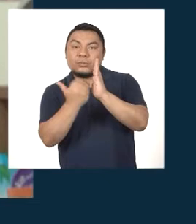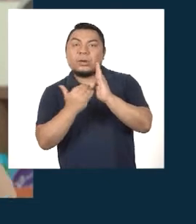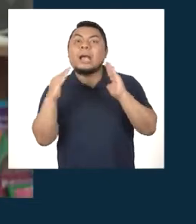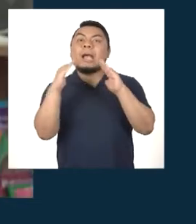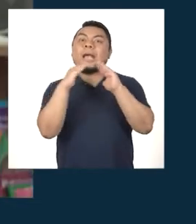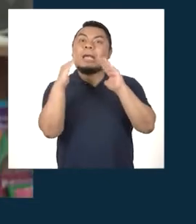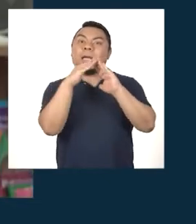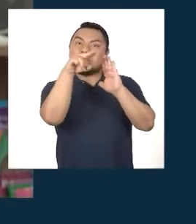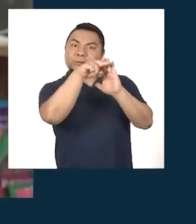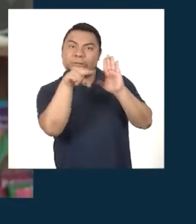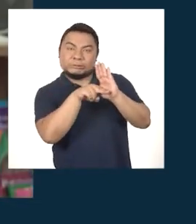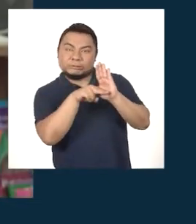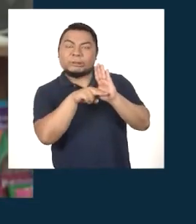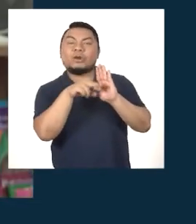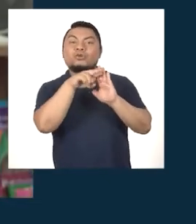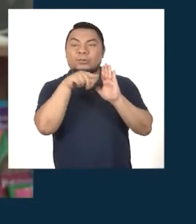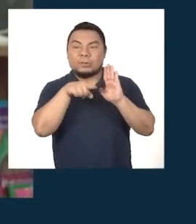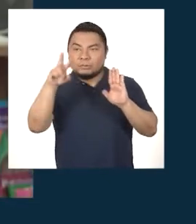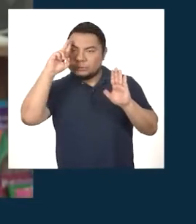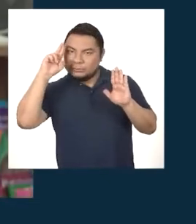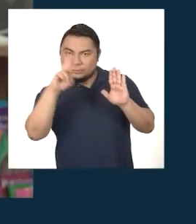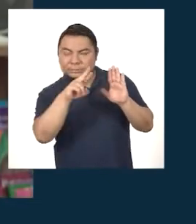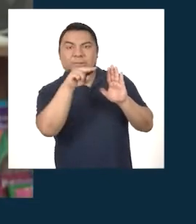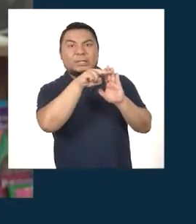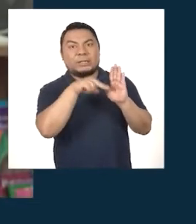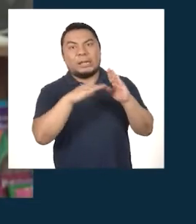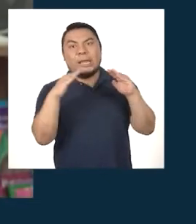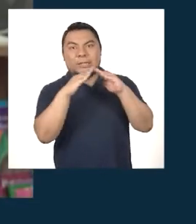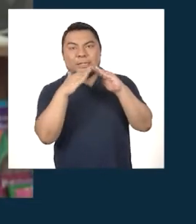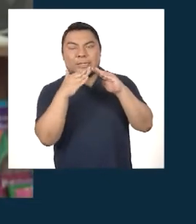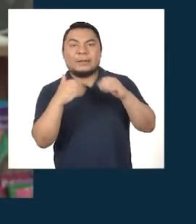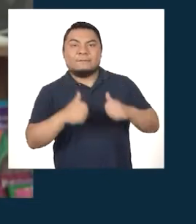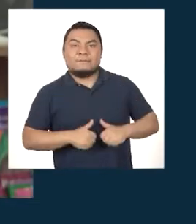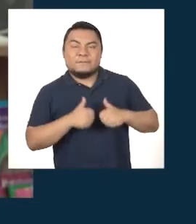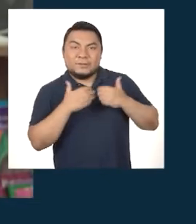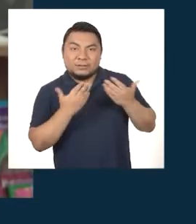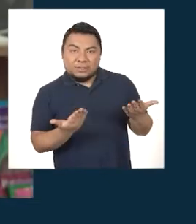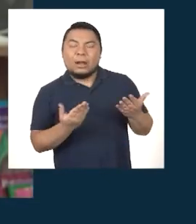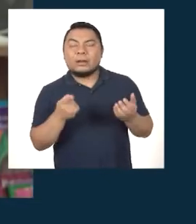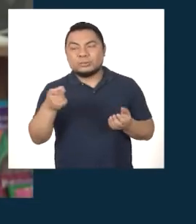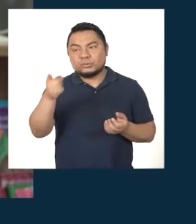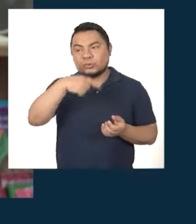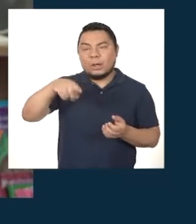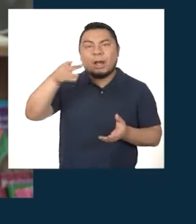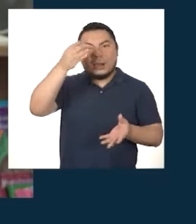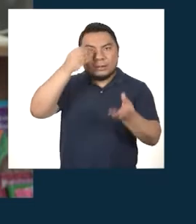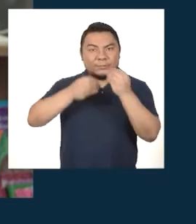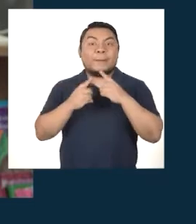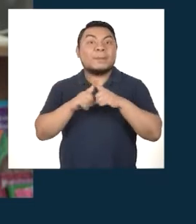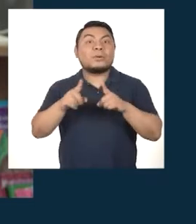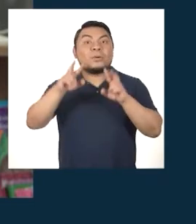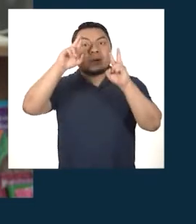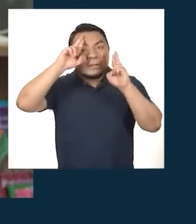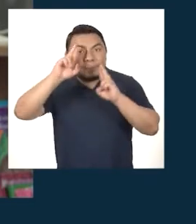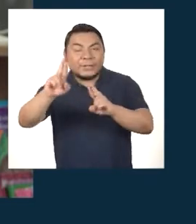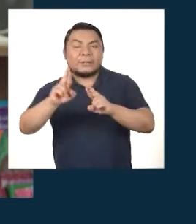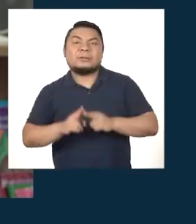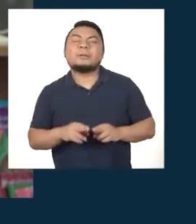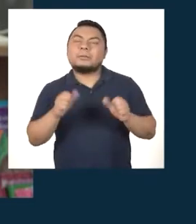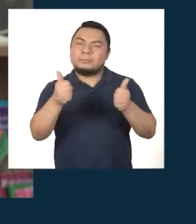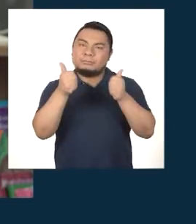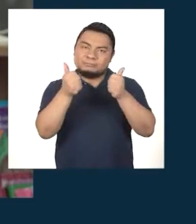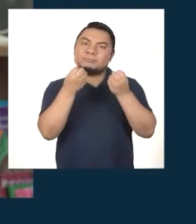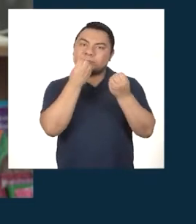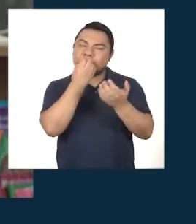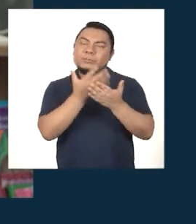de casa o las rutinas, ¿no? Sin embargo, al menos creo que el respeto